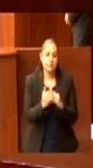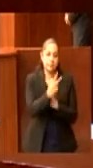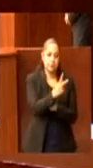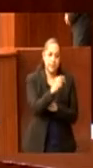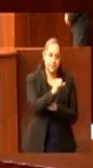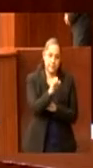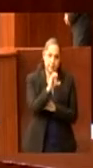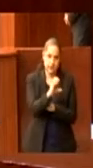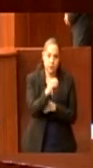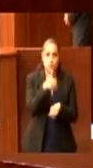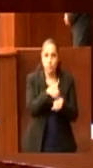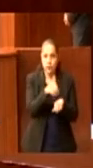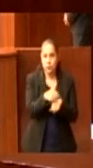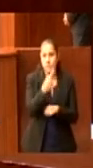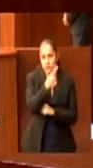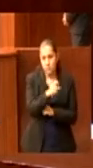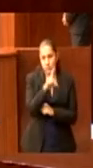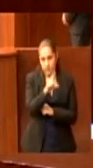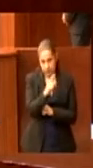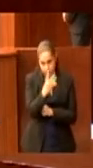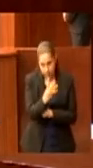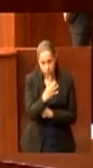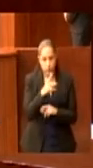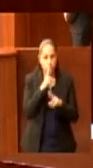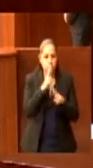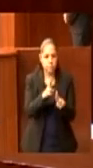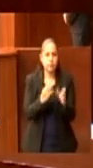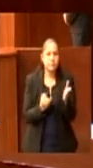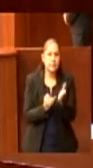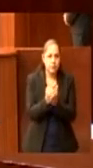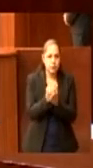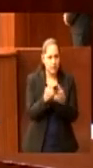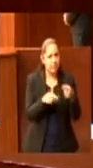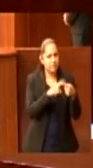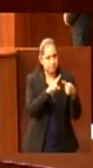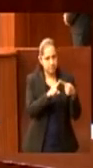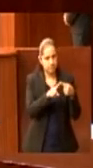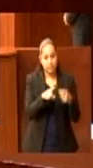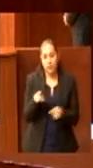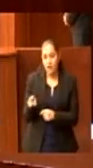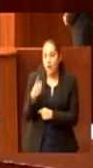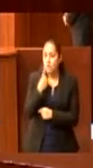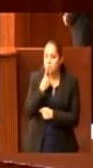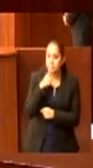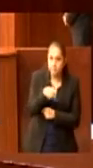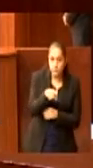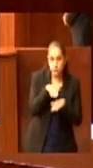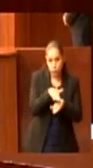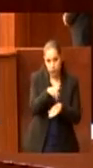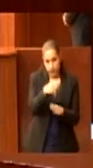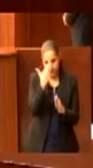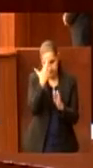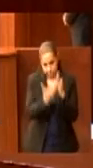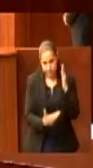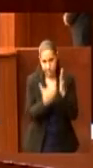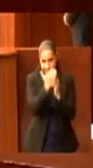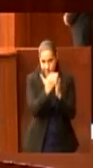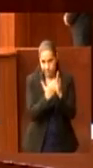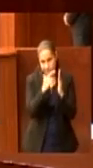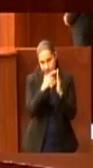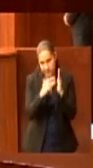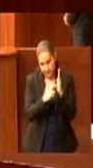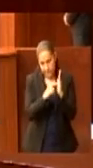central 174 se resuelve único es inexistente el uso indebido de la pauta que se